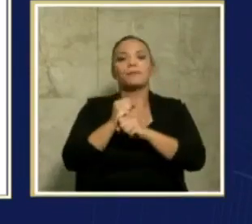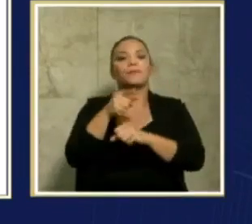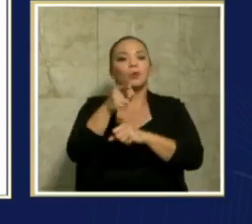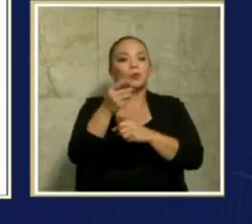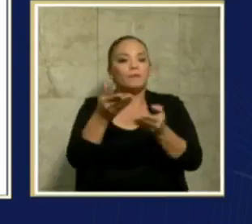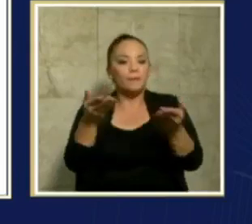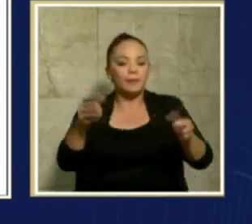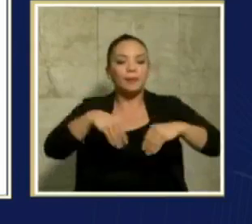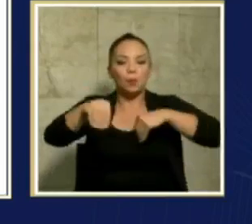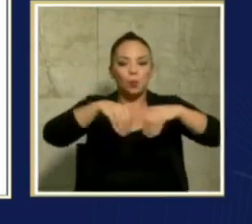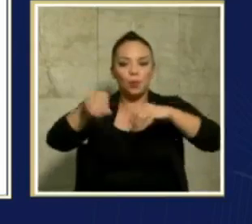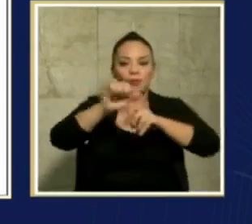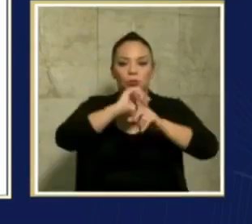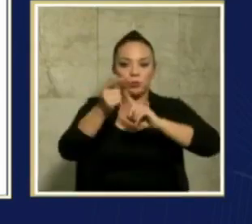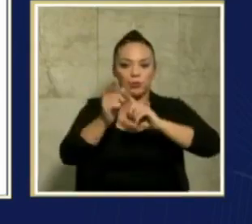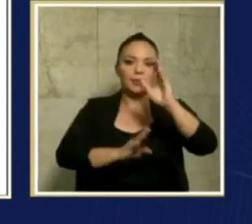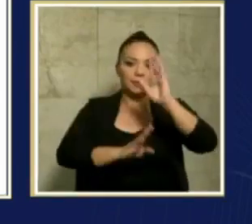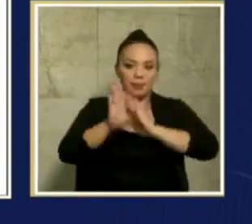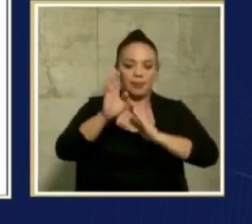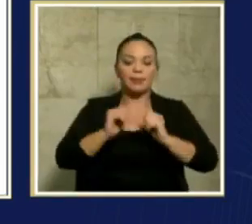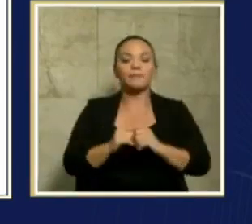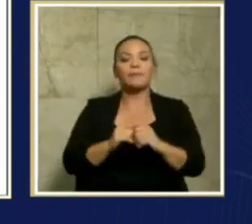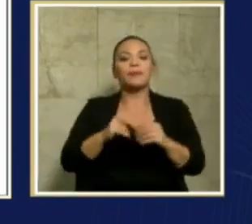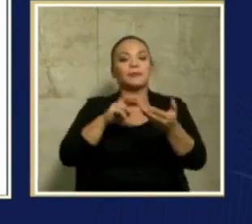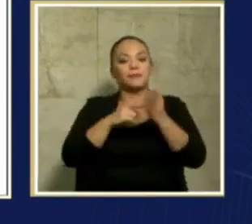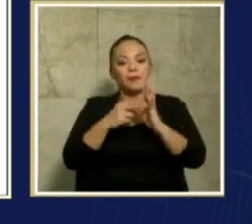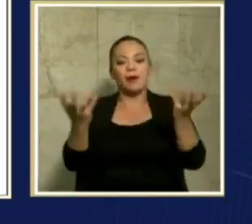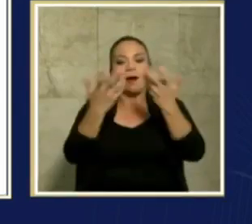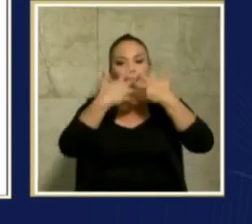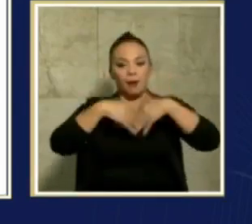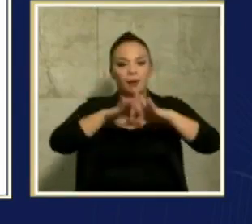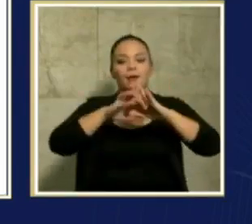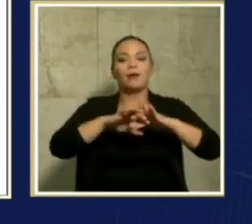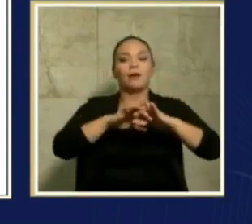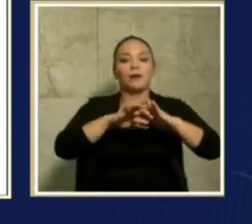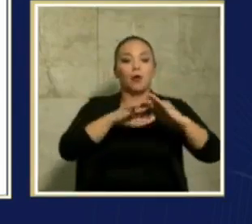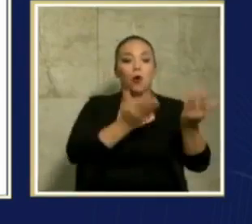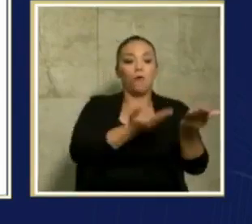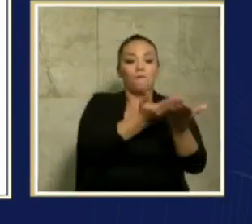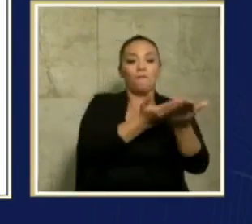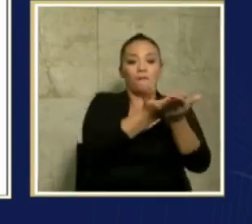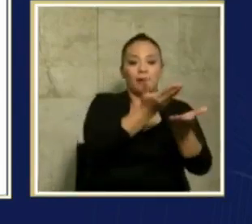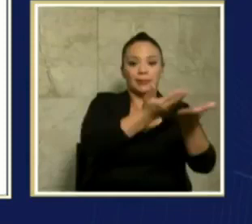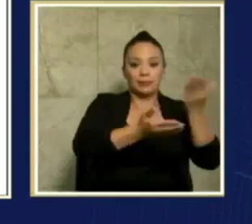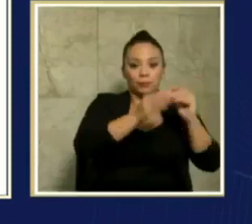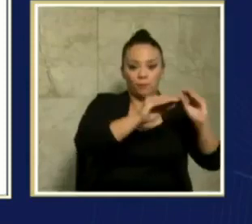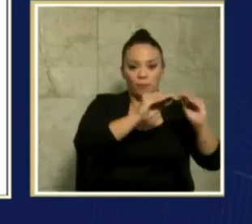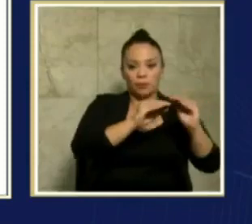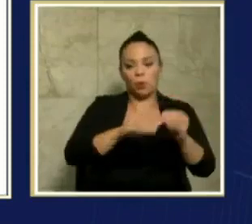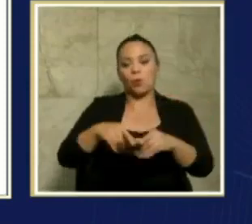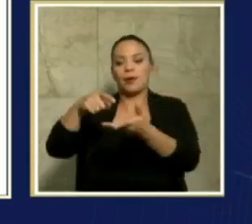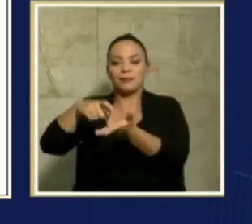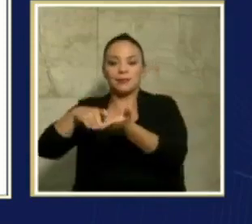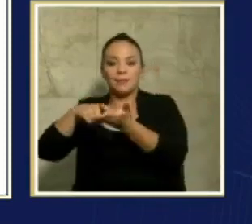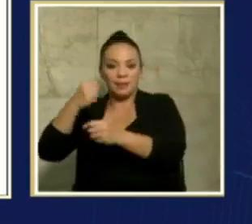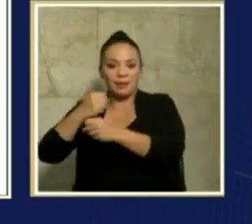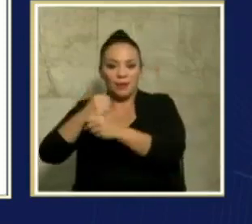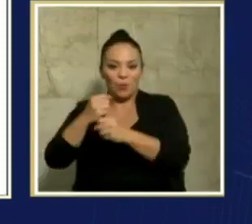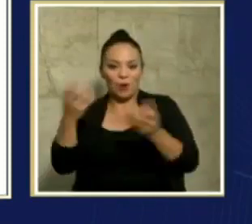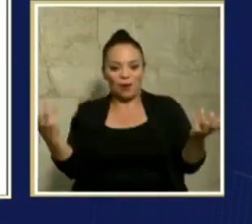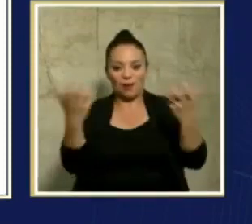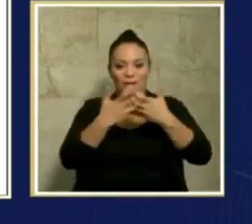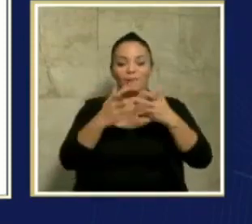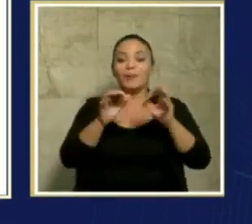de movilidad social ascendente. Entonces, estamos armonizando la oferta de servicios de formación con la demanda laboral, ¿ok? Y además,